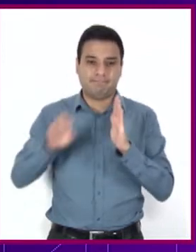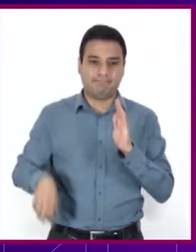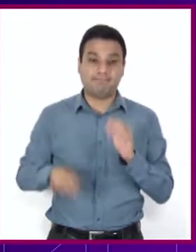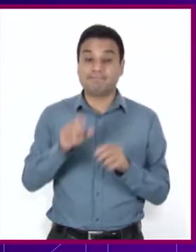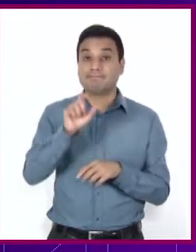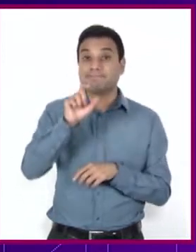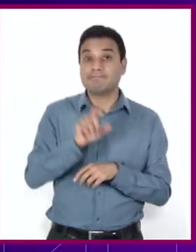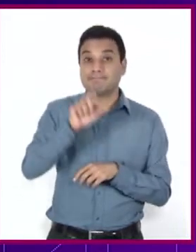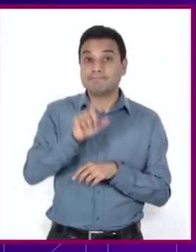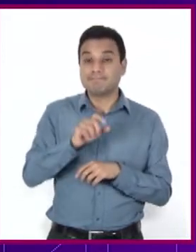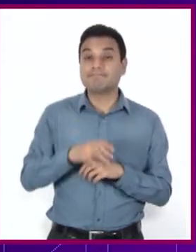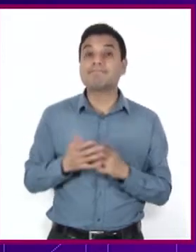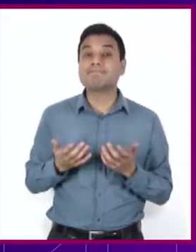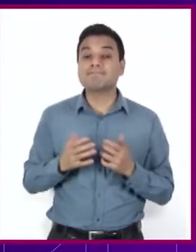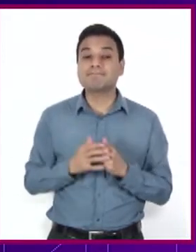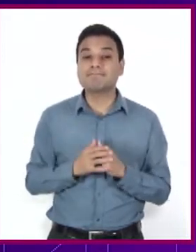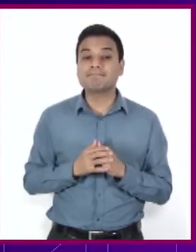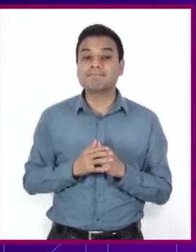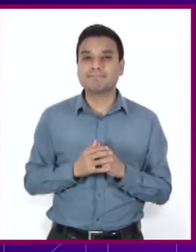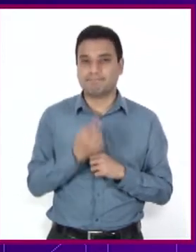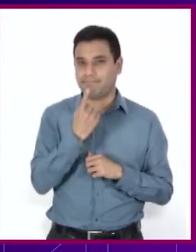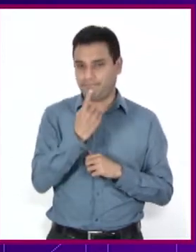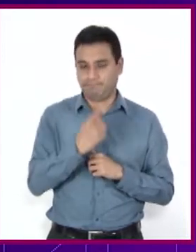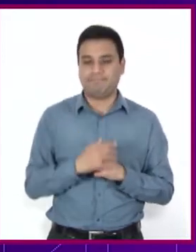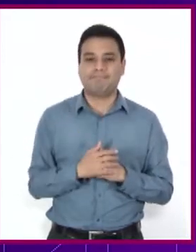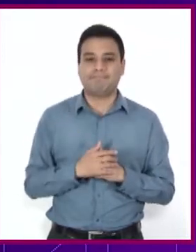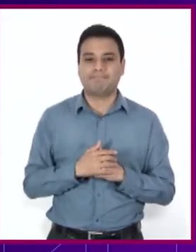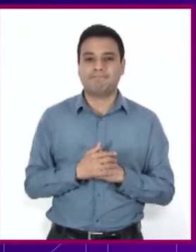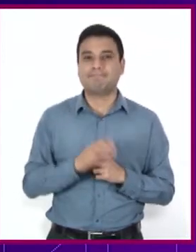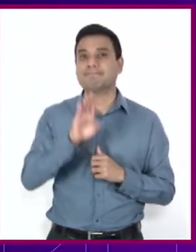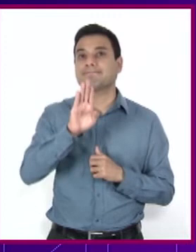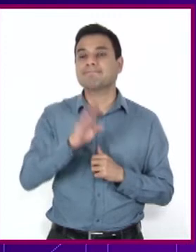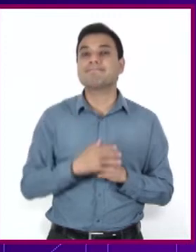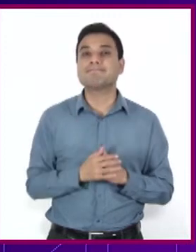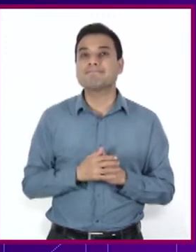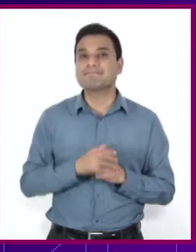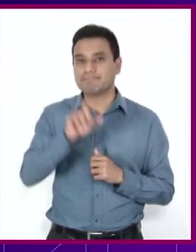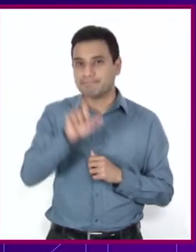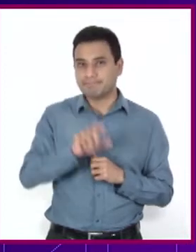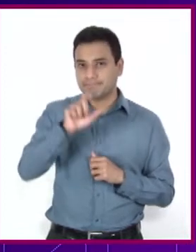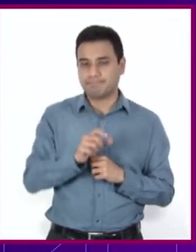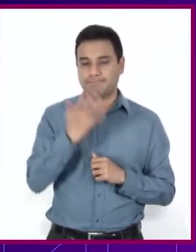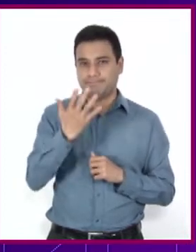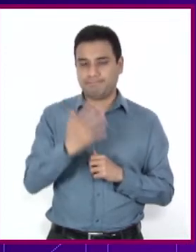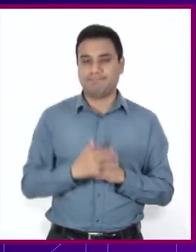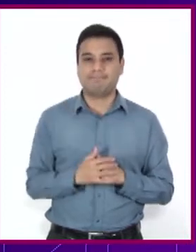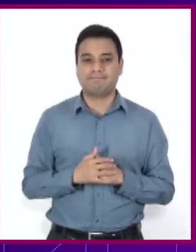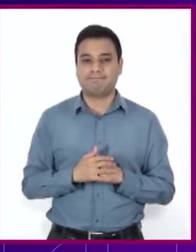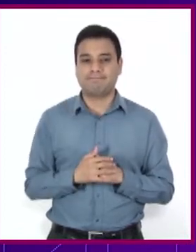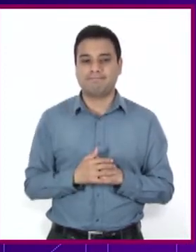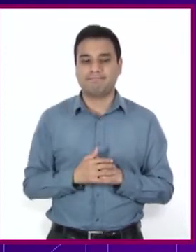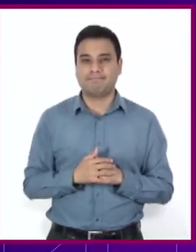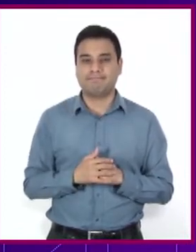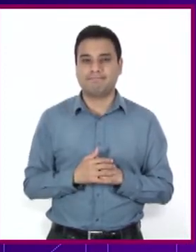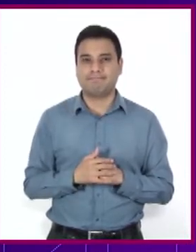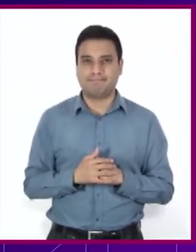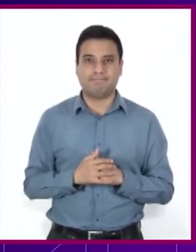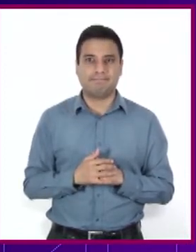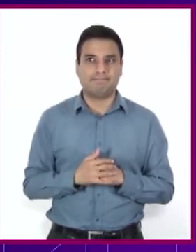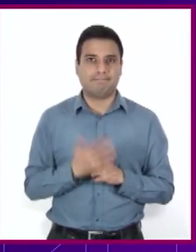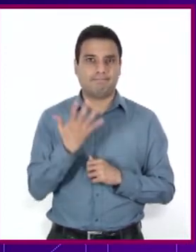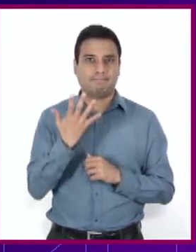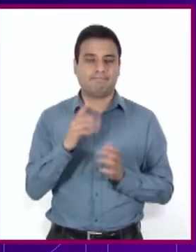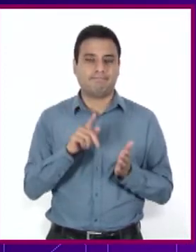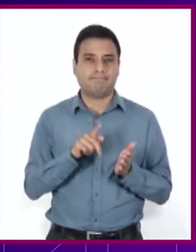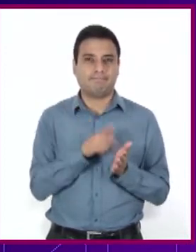la coordenada A es igual a 1 y en la coordenada B es igual a 5. Hubo un aumento de 5